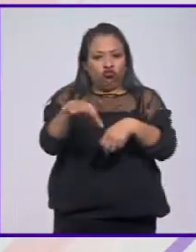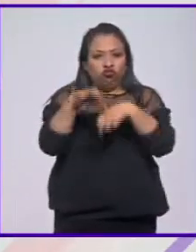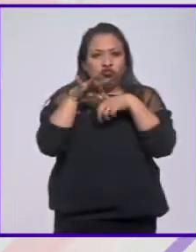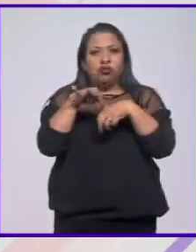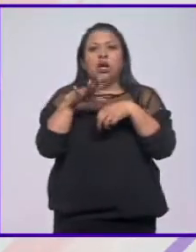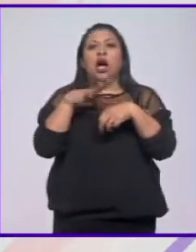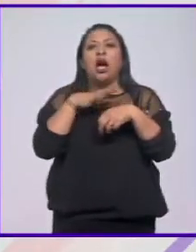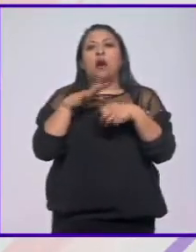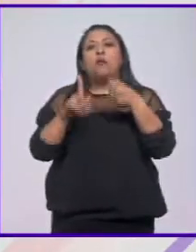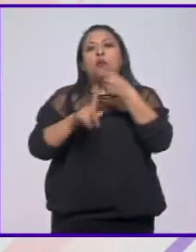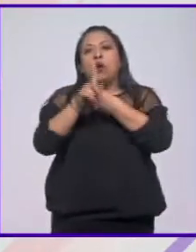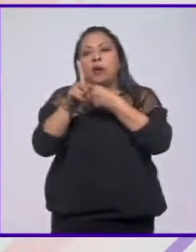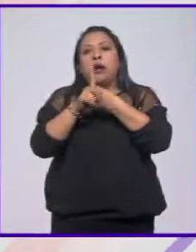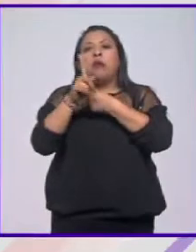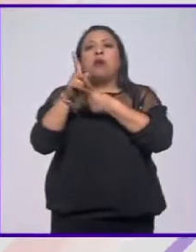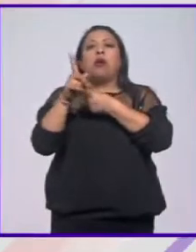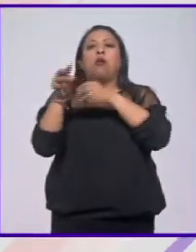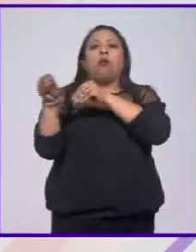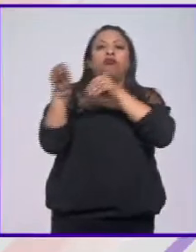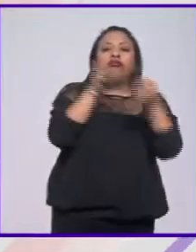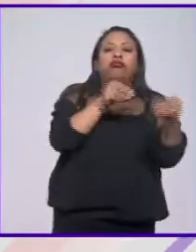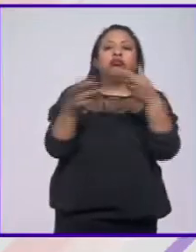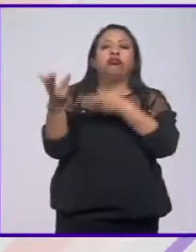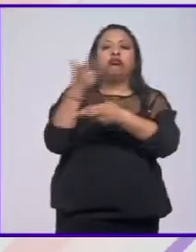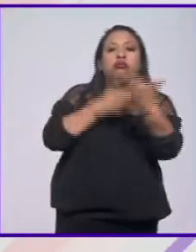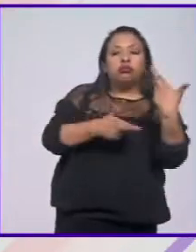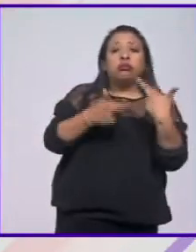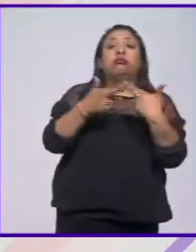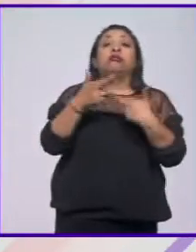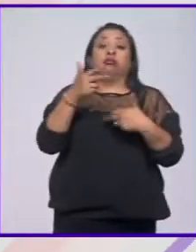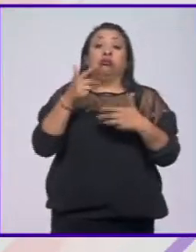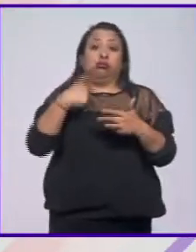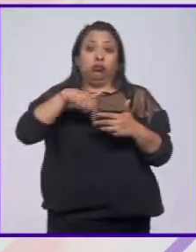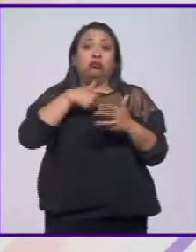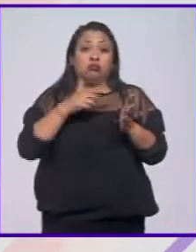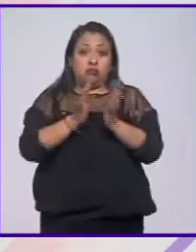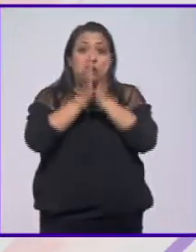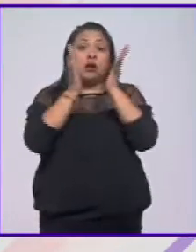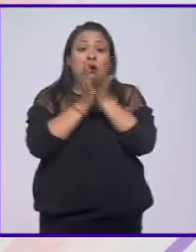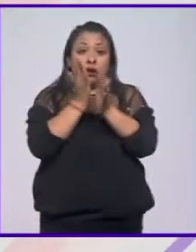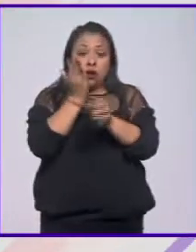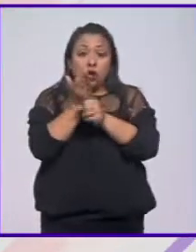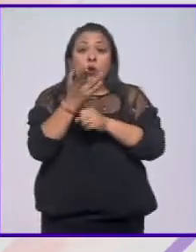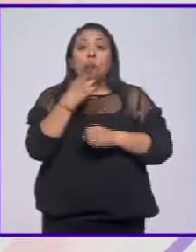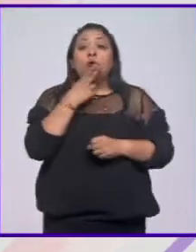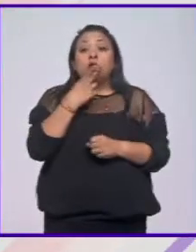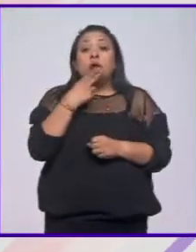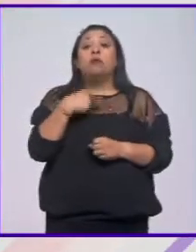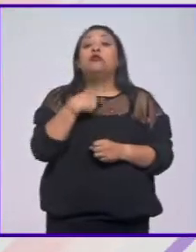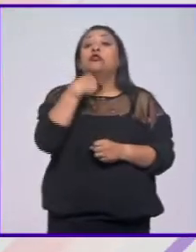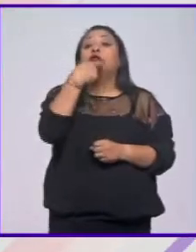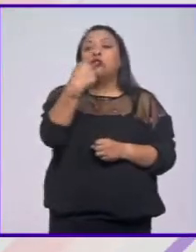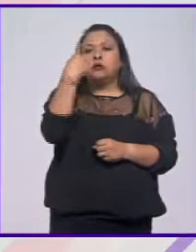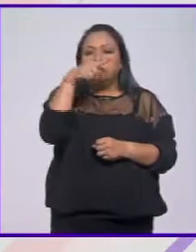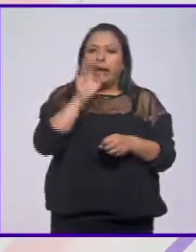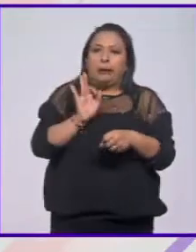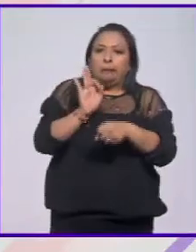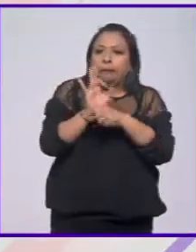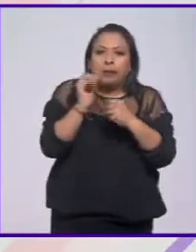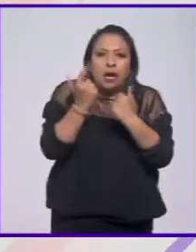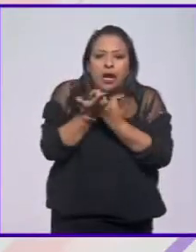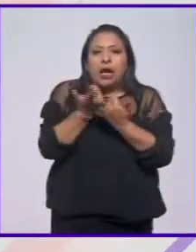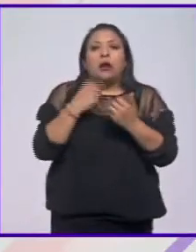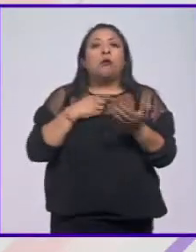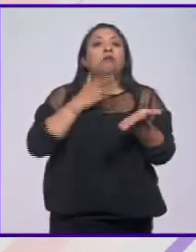impactadas por procesos de movilidad estamos participando activamente, estamos utilizando nuestra voz para incidir y para estar